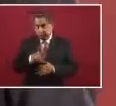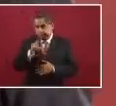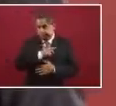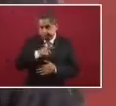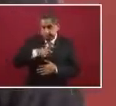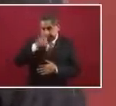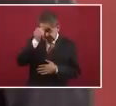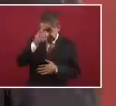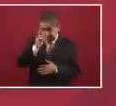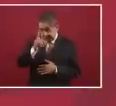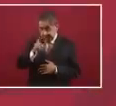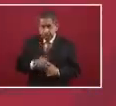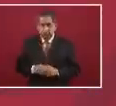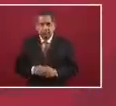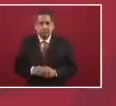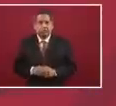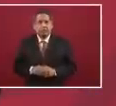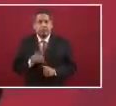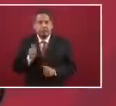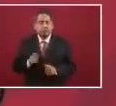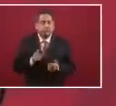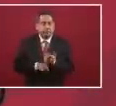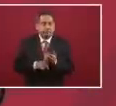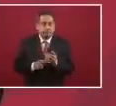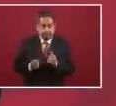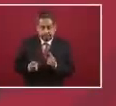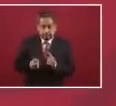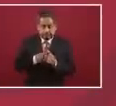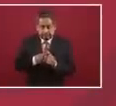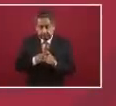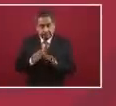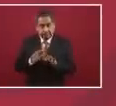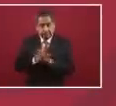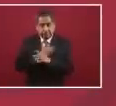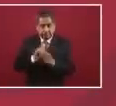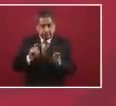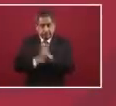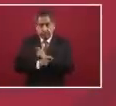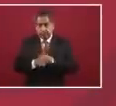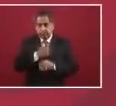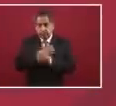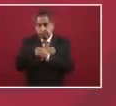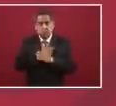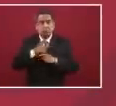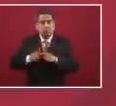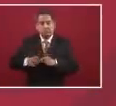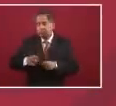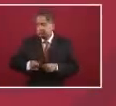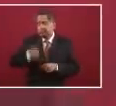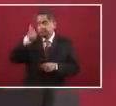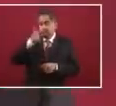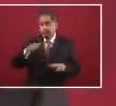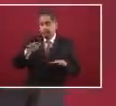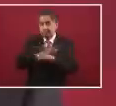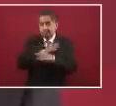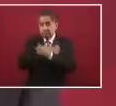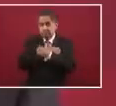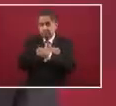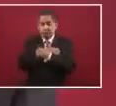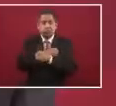vergüenza que un partido esté defendiendo estas cosas. Y así se la